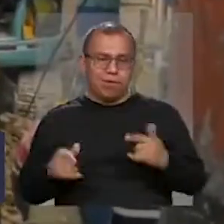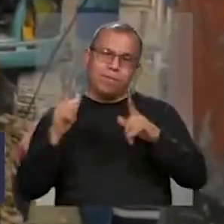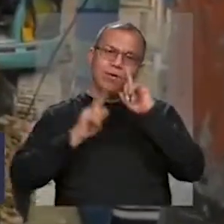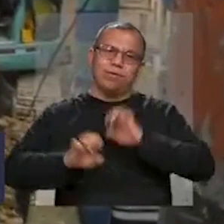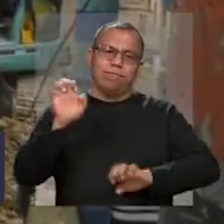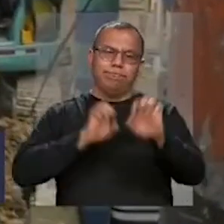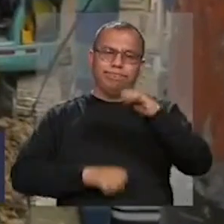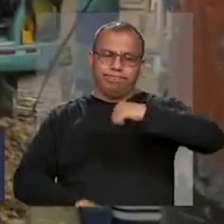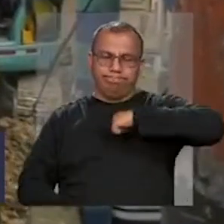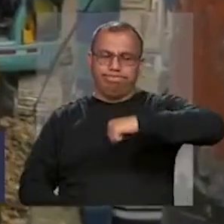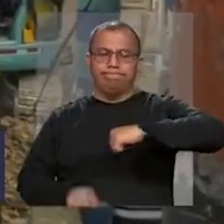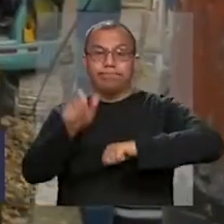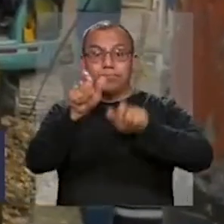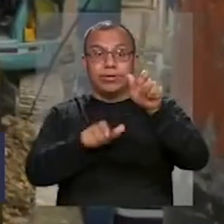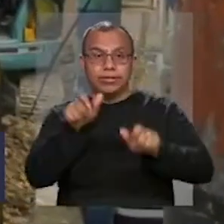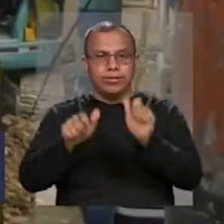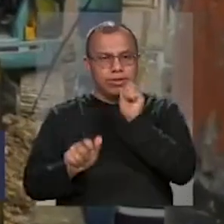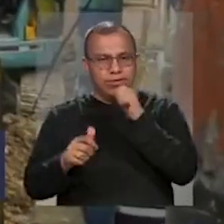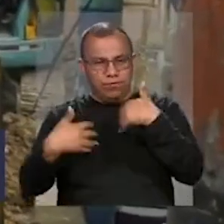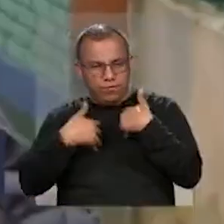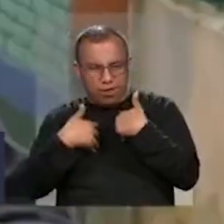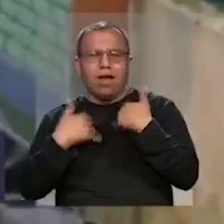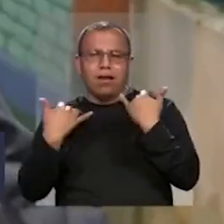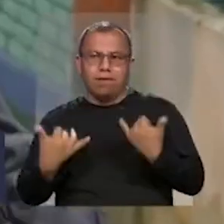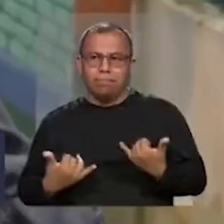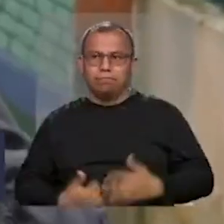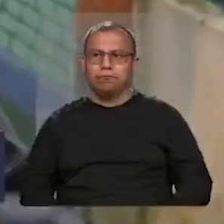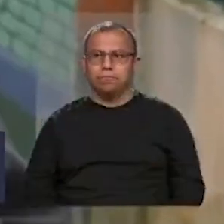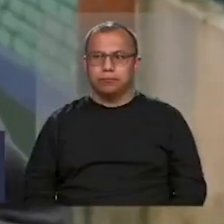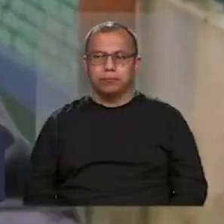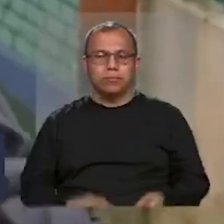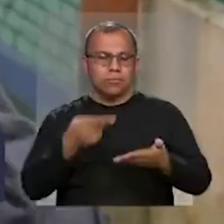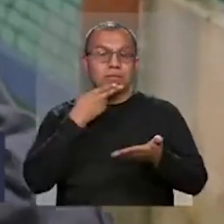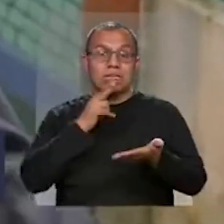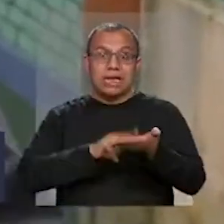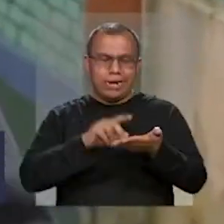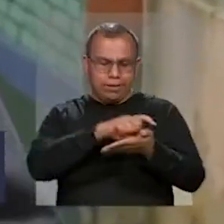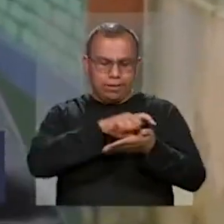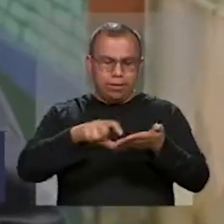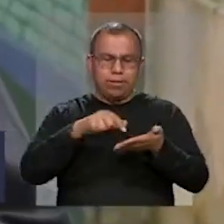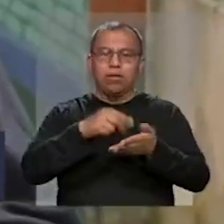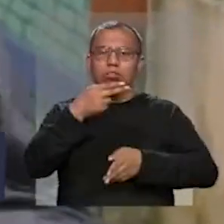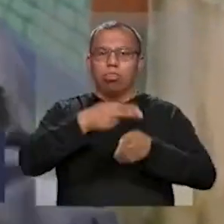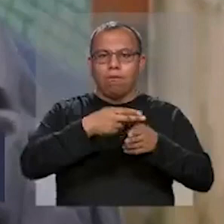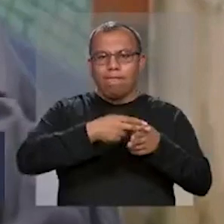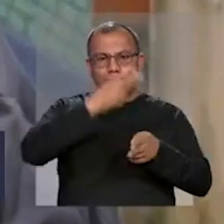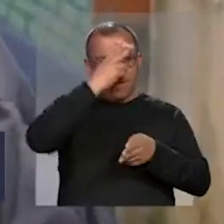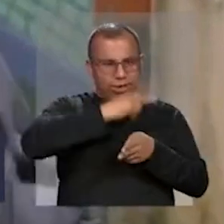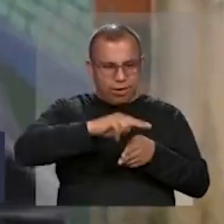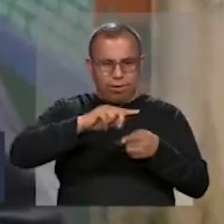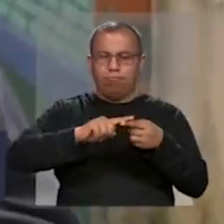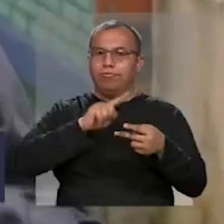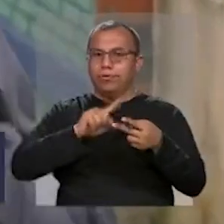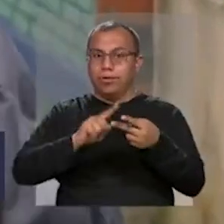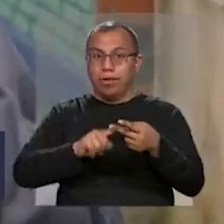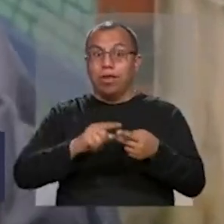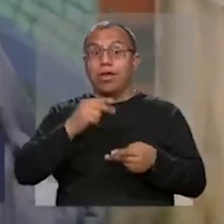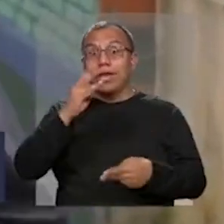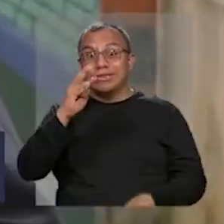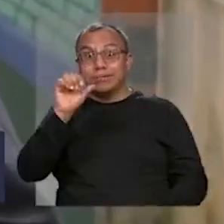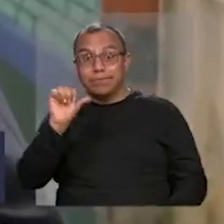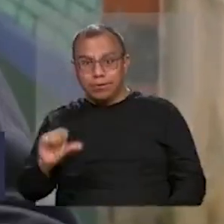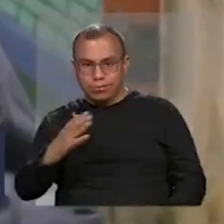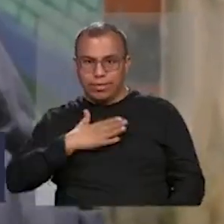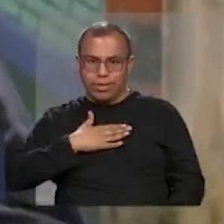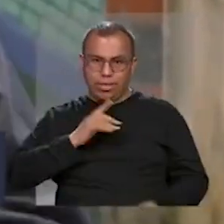los derechos de las víctimas de conflicto armado. Me llega un panfleto con el nombre de mis hijos, con el nombre de mi esposa y el nombre